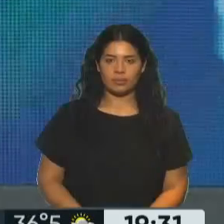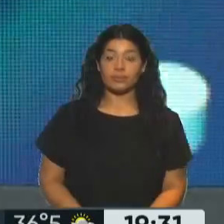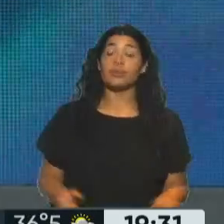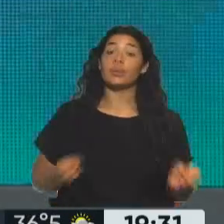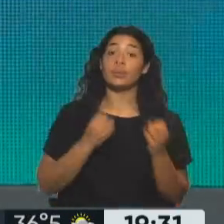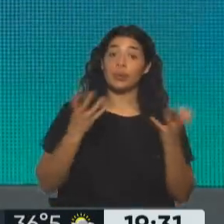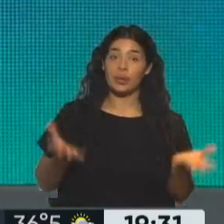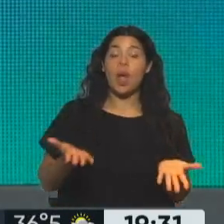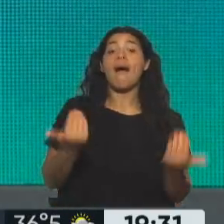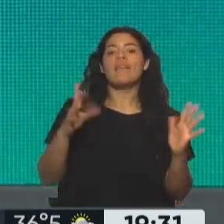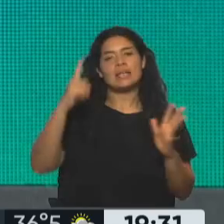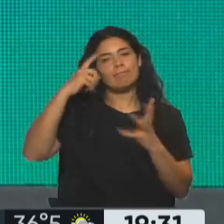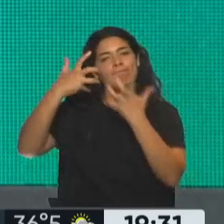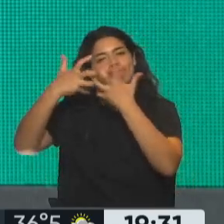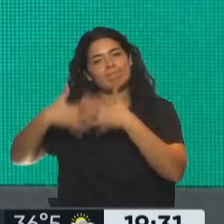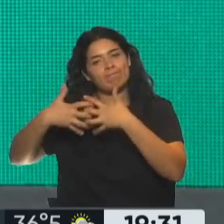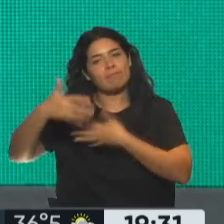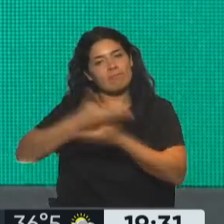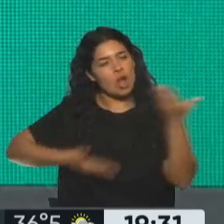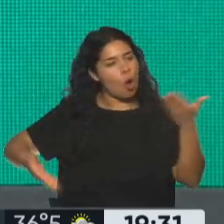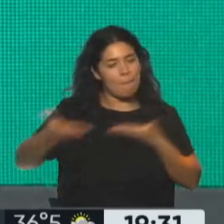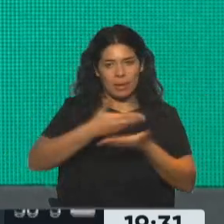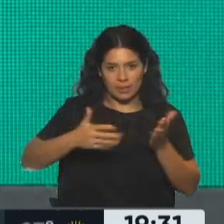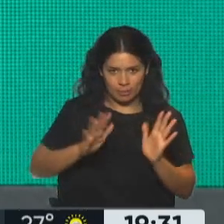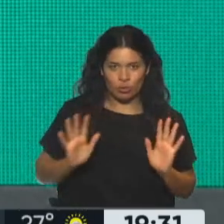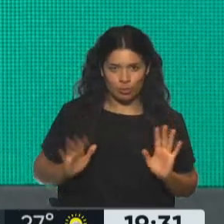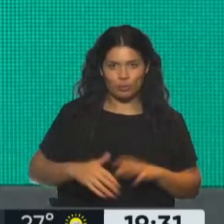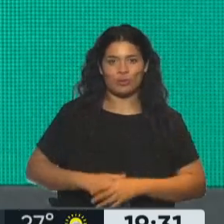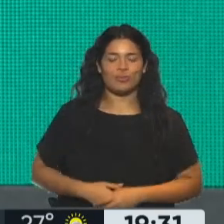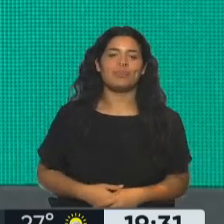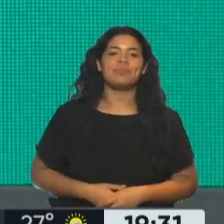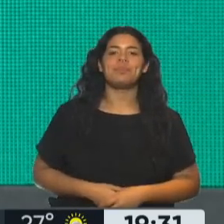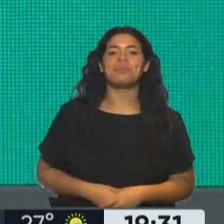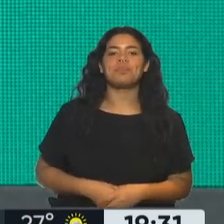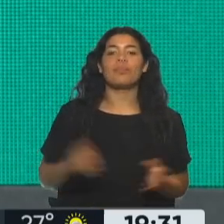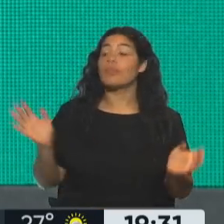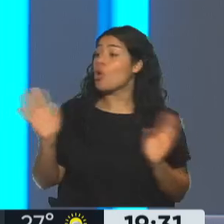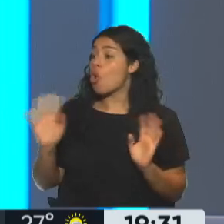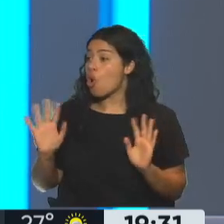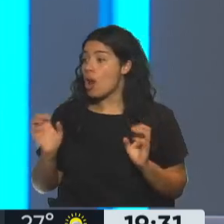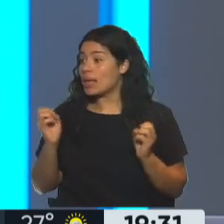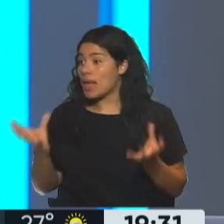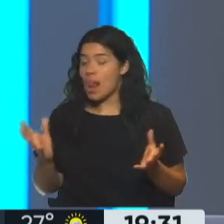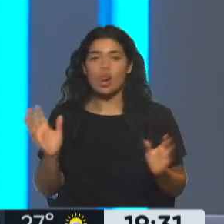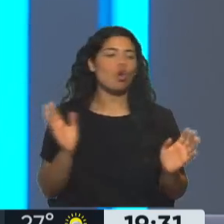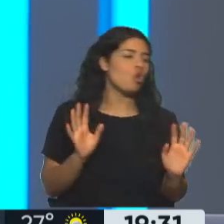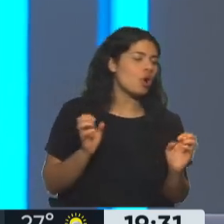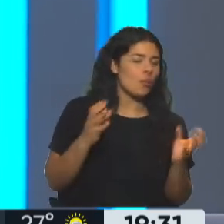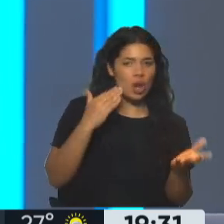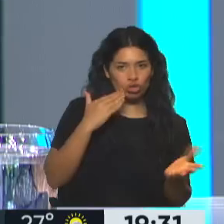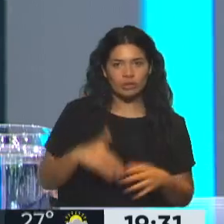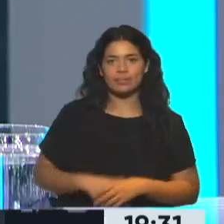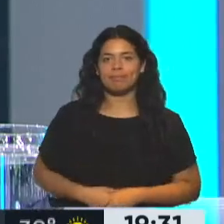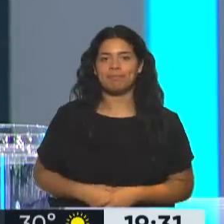Bueno, vamos a pensar en voz alta. Vamos a pensar en voz alta. Esta es la razón de nuestra querido cierre de edición. Hola, Nico Márcico. ¿Cómo estás, Horacio, querido? Buenas noches. Bien, hola, don